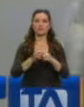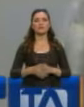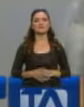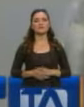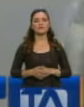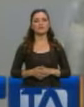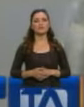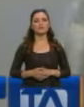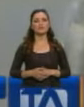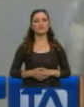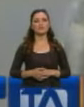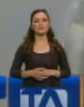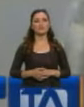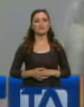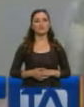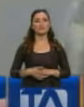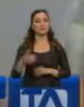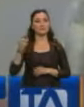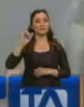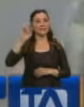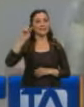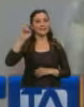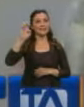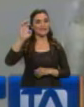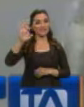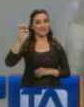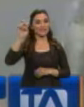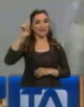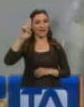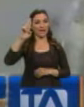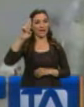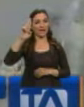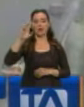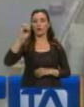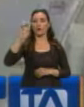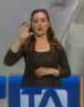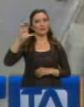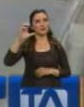Sobre la interoceánica hay bastante carga vehicular, nos indican a esta